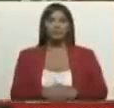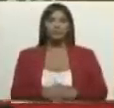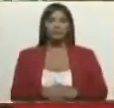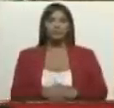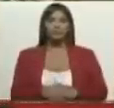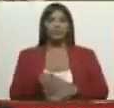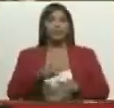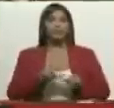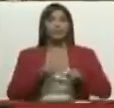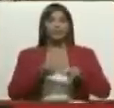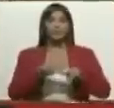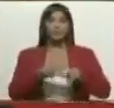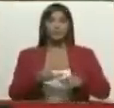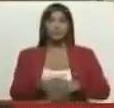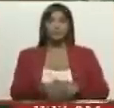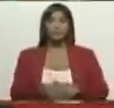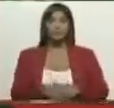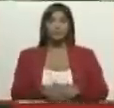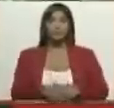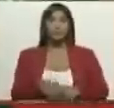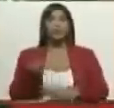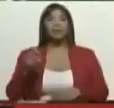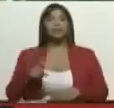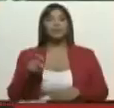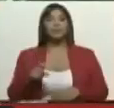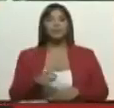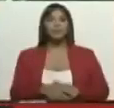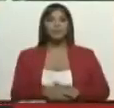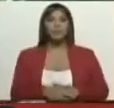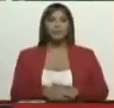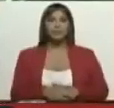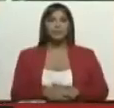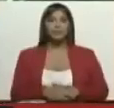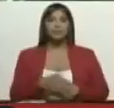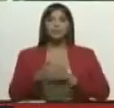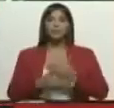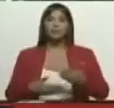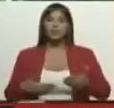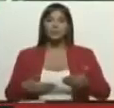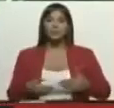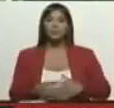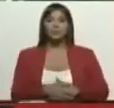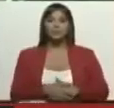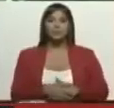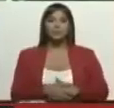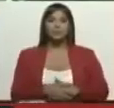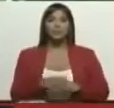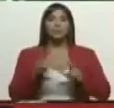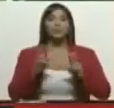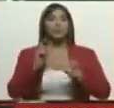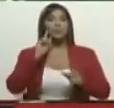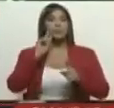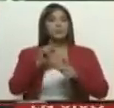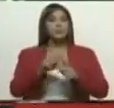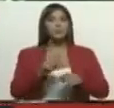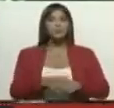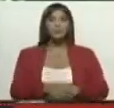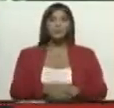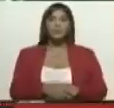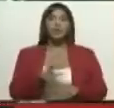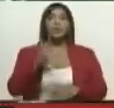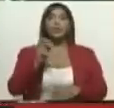Y eso, por supuesto, requiere, pues, de cambios, de nuevos retos, de